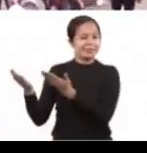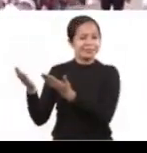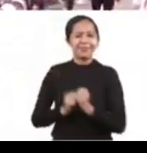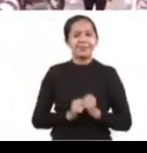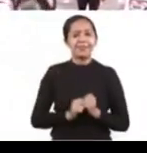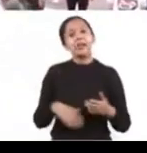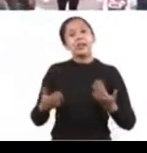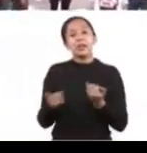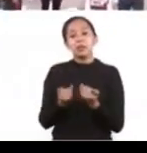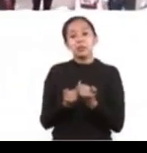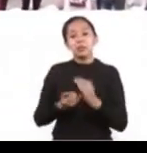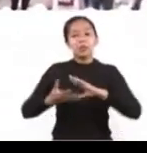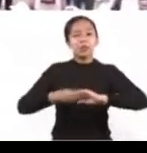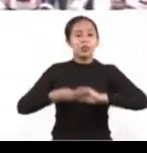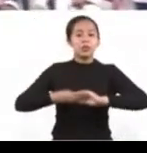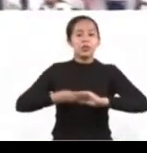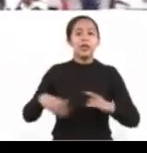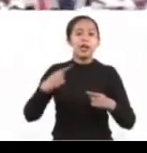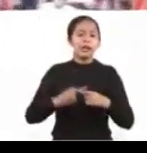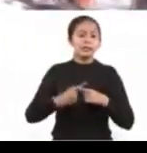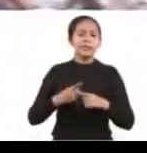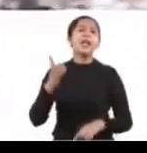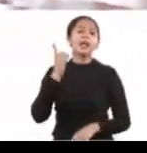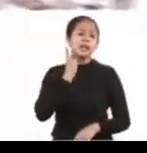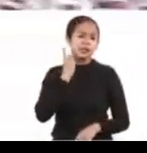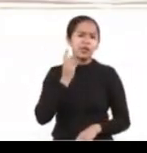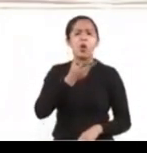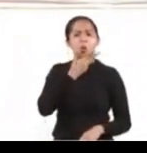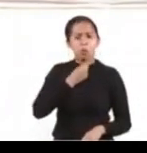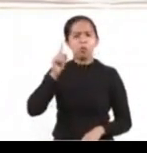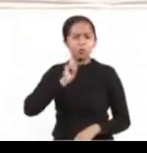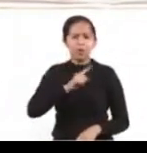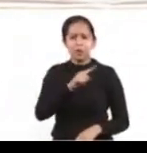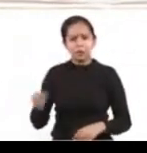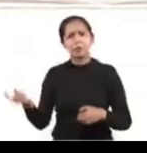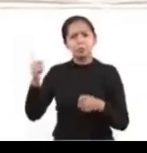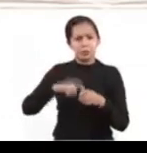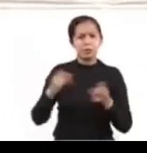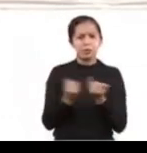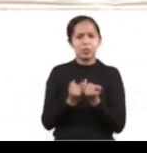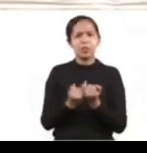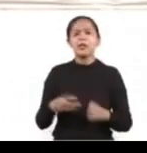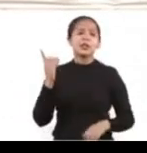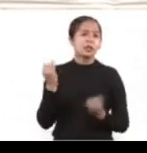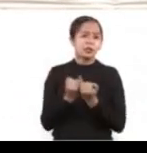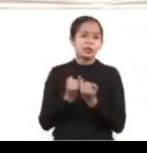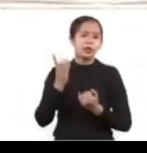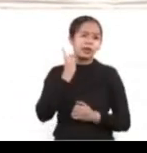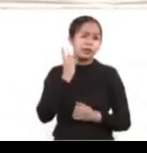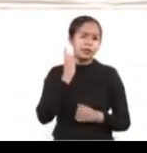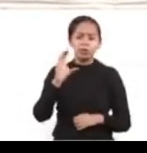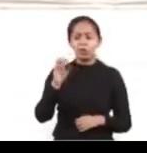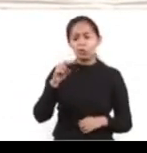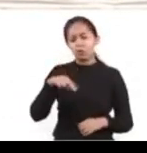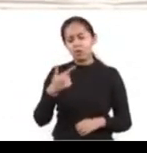Y saludamos con mucho gusto en el presidium a las diputadas y diputados federales que hoy nos acompañan, así como diputadas y diputados en el